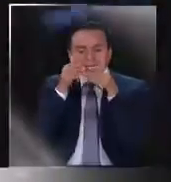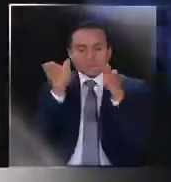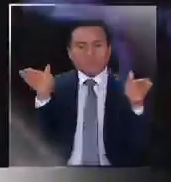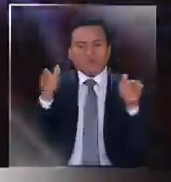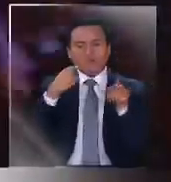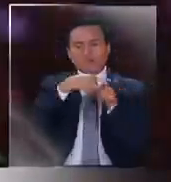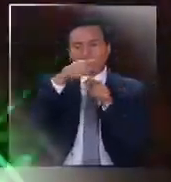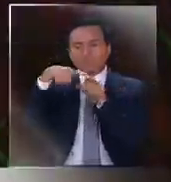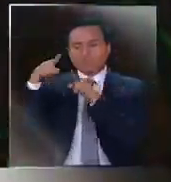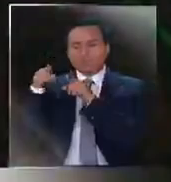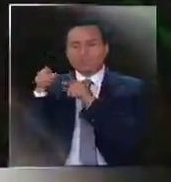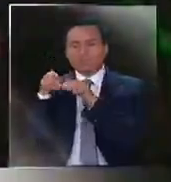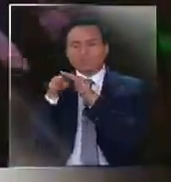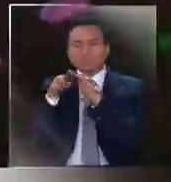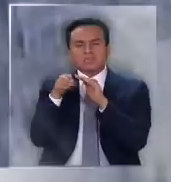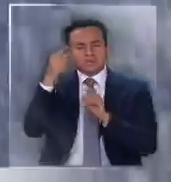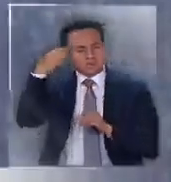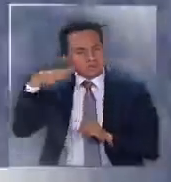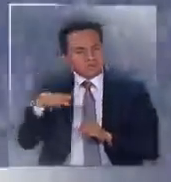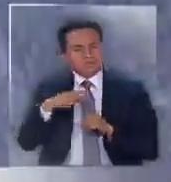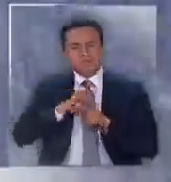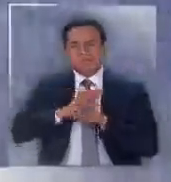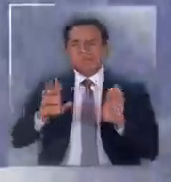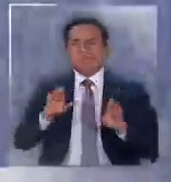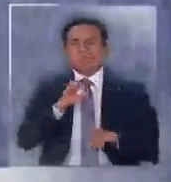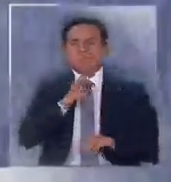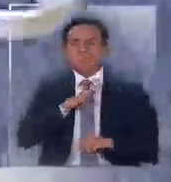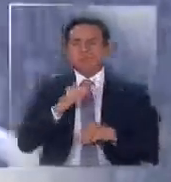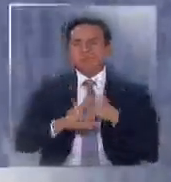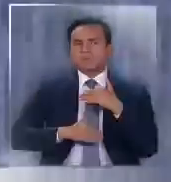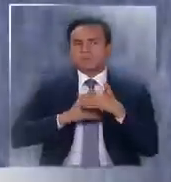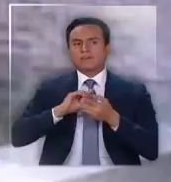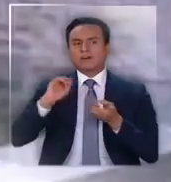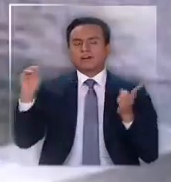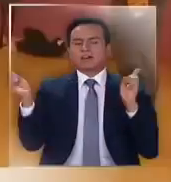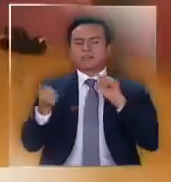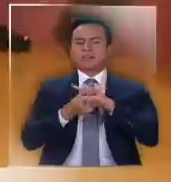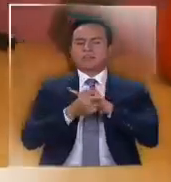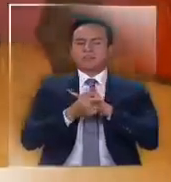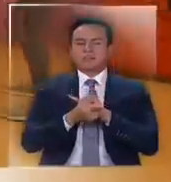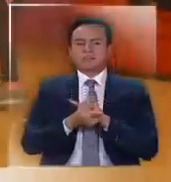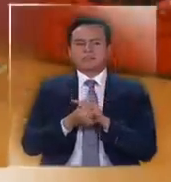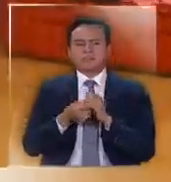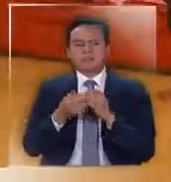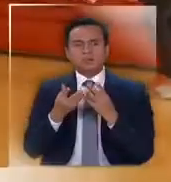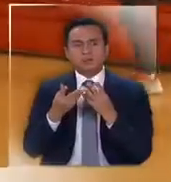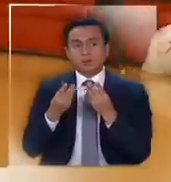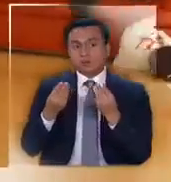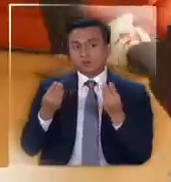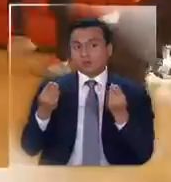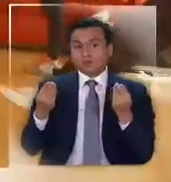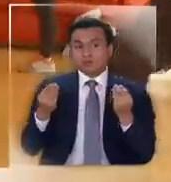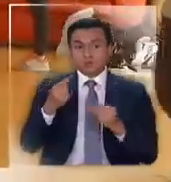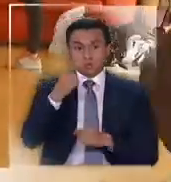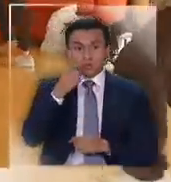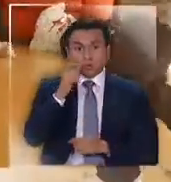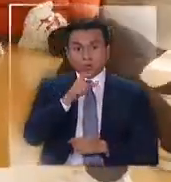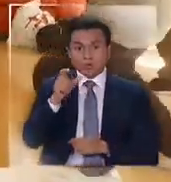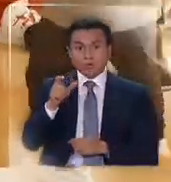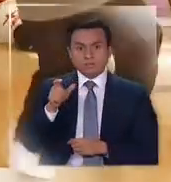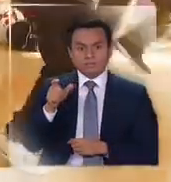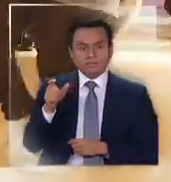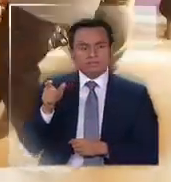puertas a muchos, rompiendo con los prejuicios de un Chile que comenzaba a cambiar. Muchos niños, muchos hombres llegaron